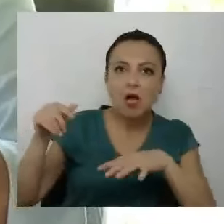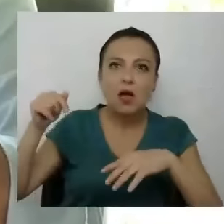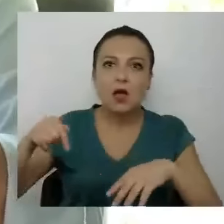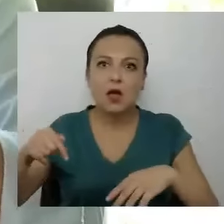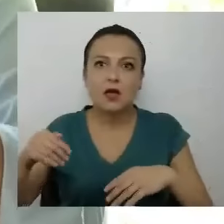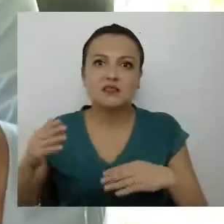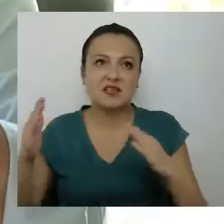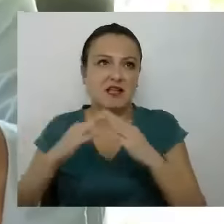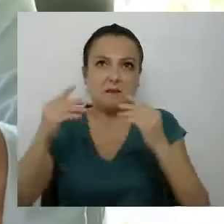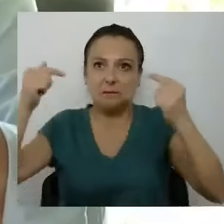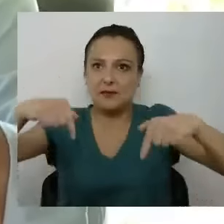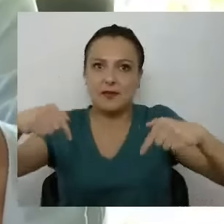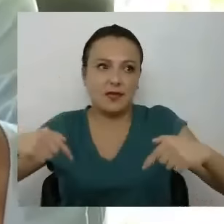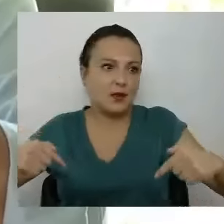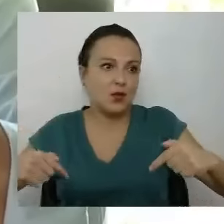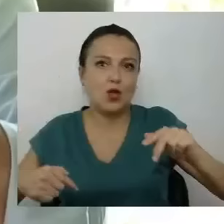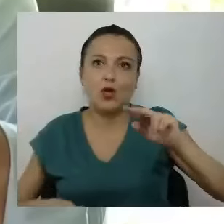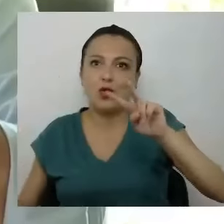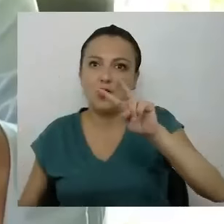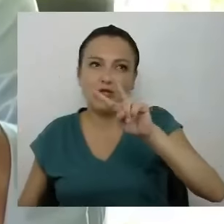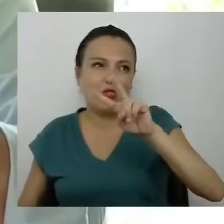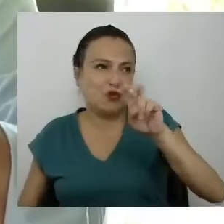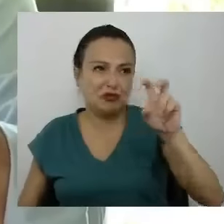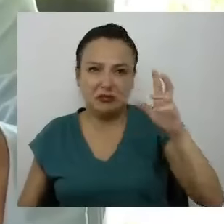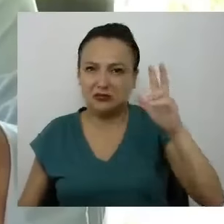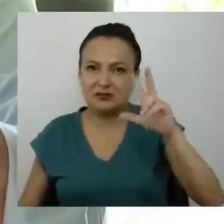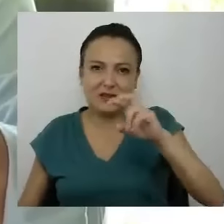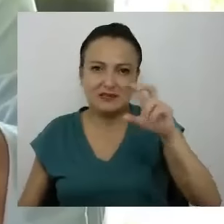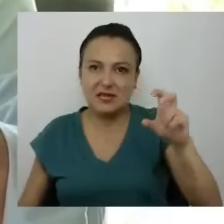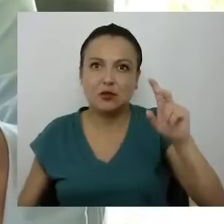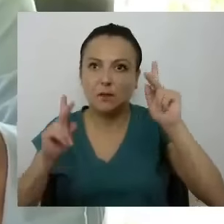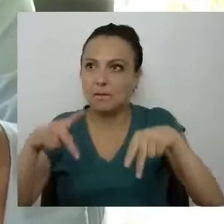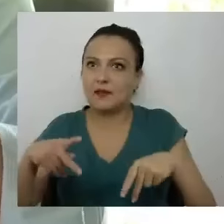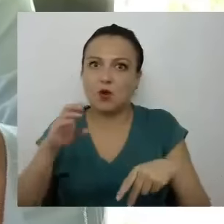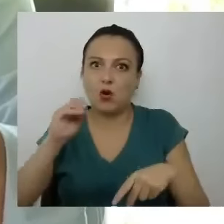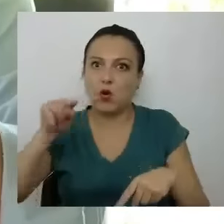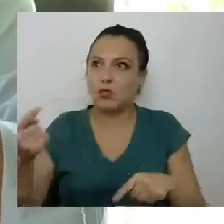vinieron 200, 300 efectivos del OIJ,